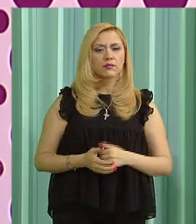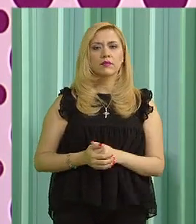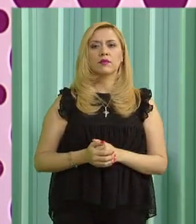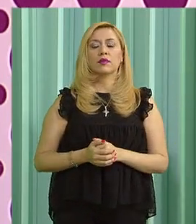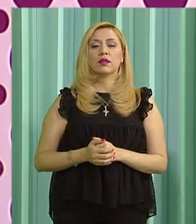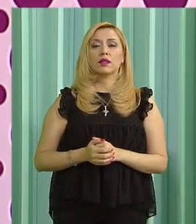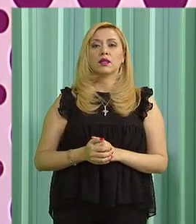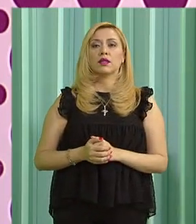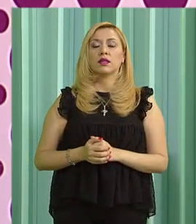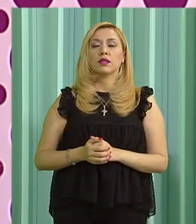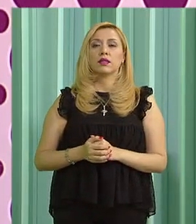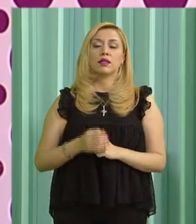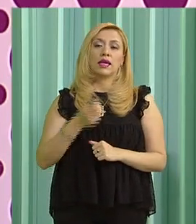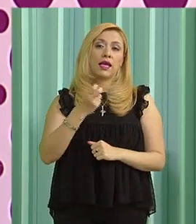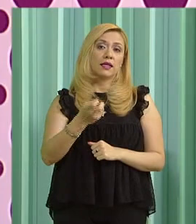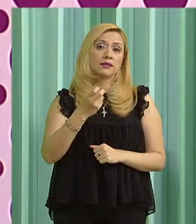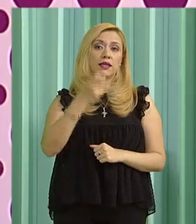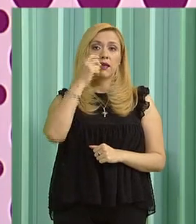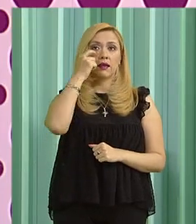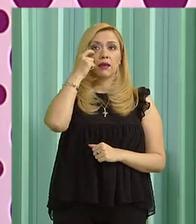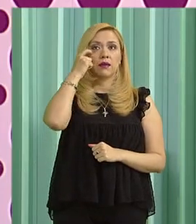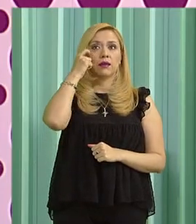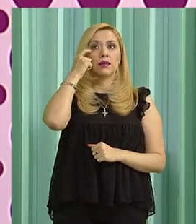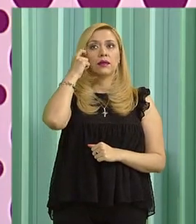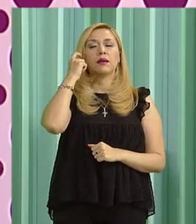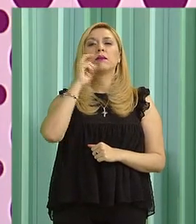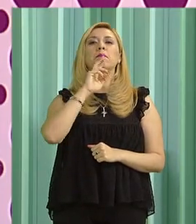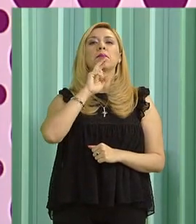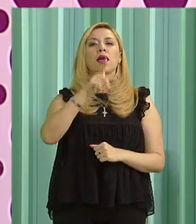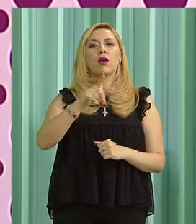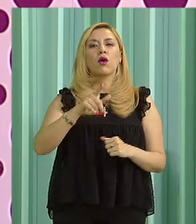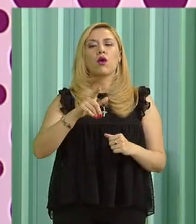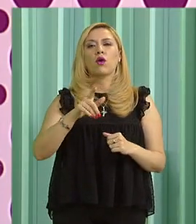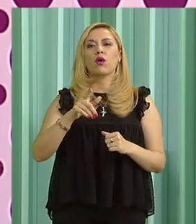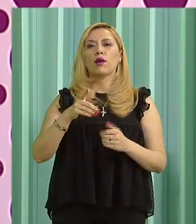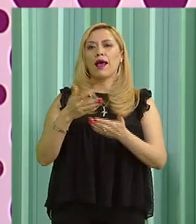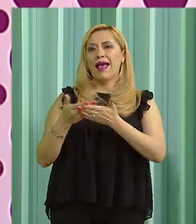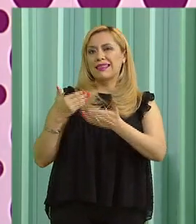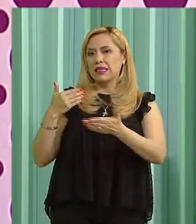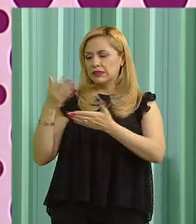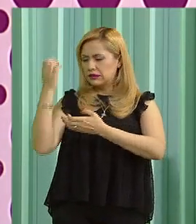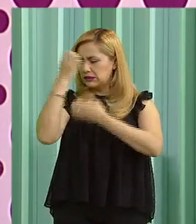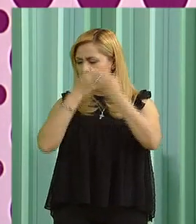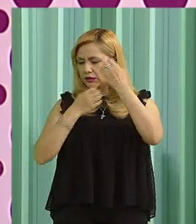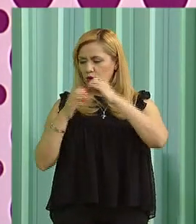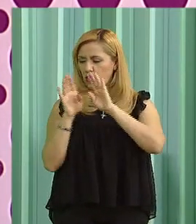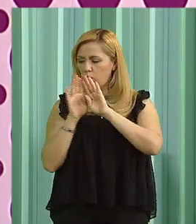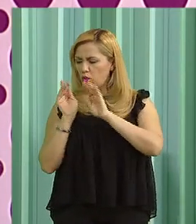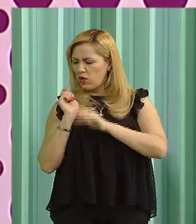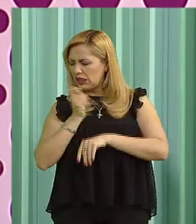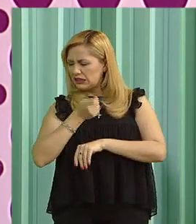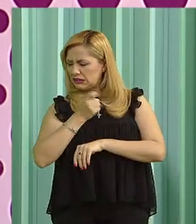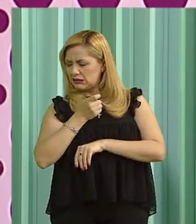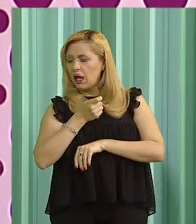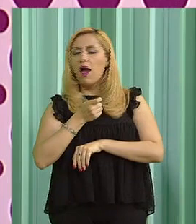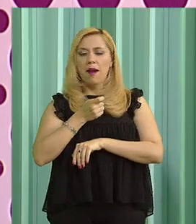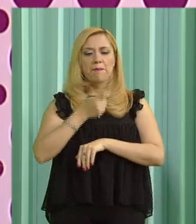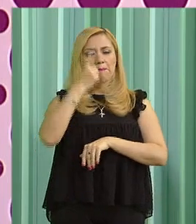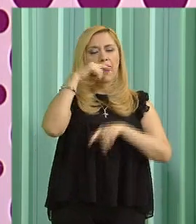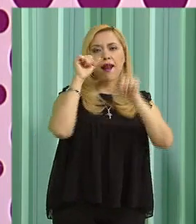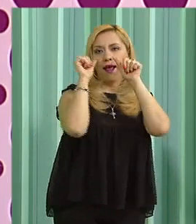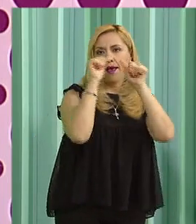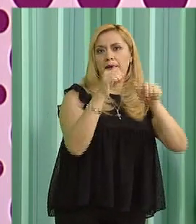pues nos permitirá esto tener un mejor contacto con ellos, dar una mejor atención.